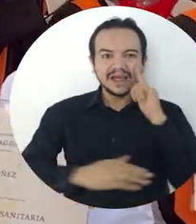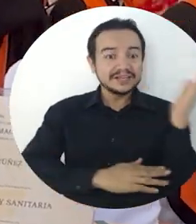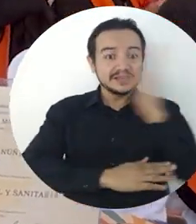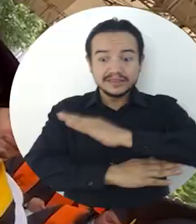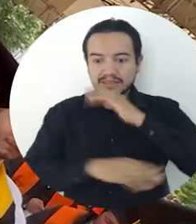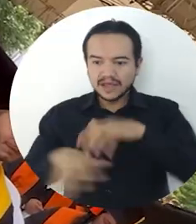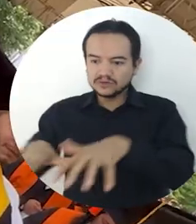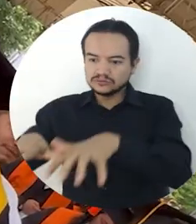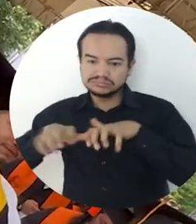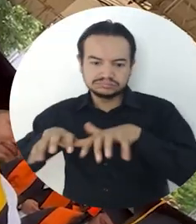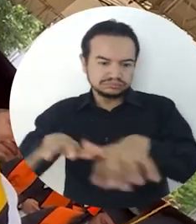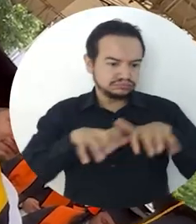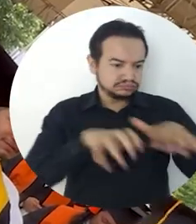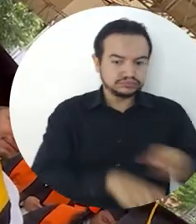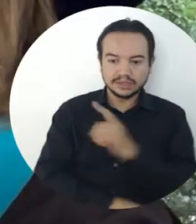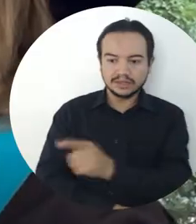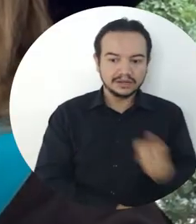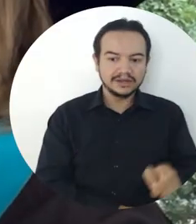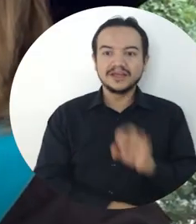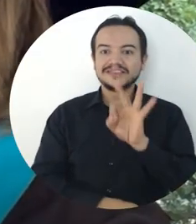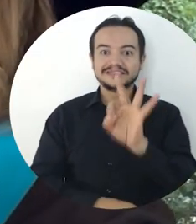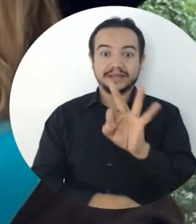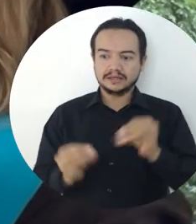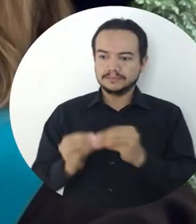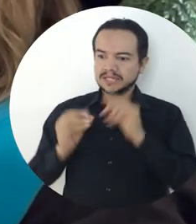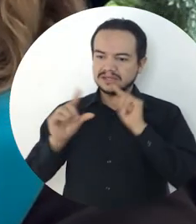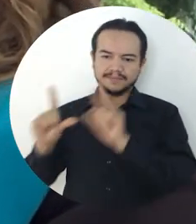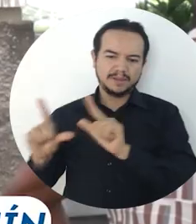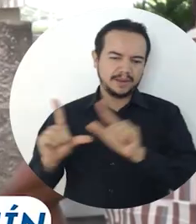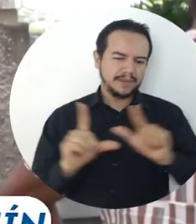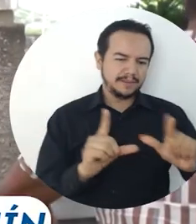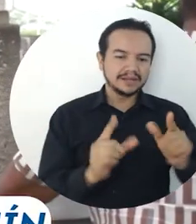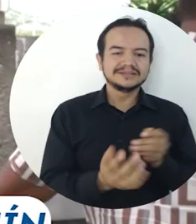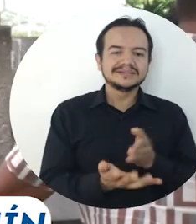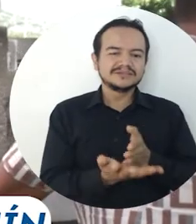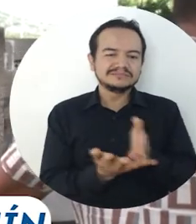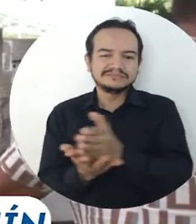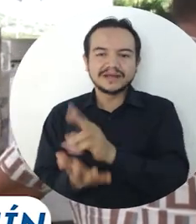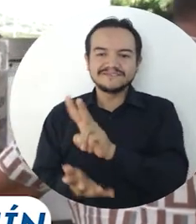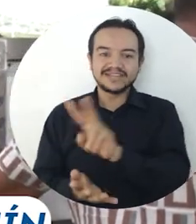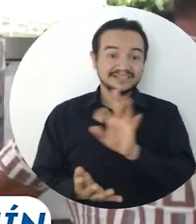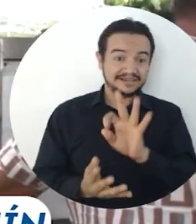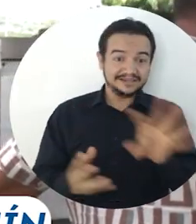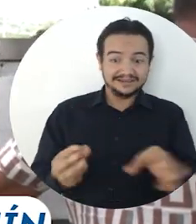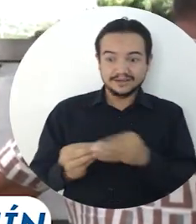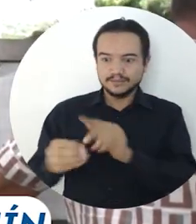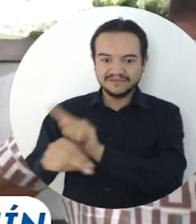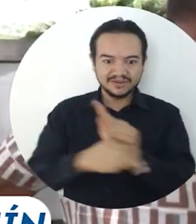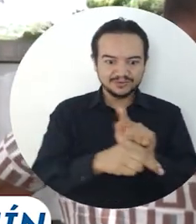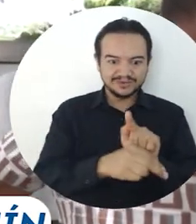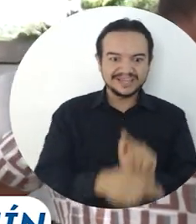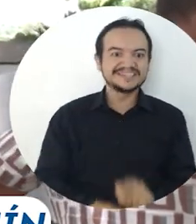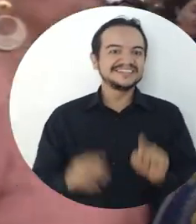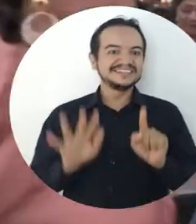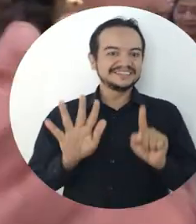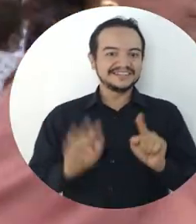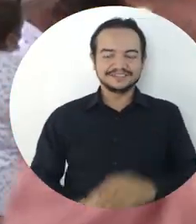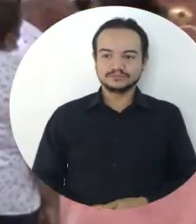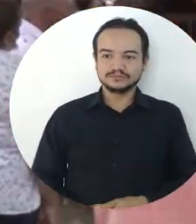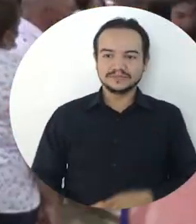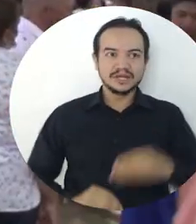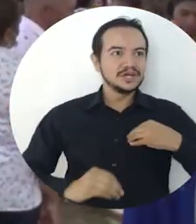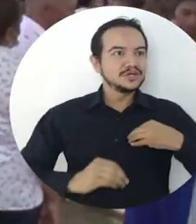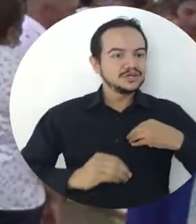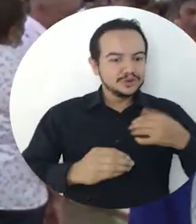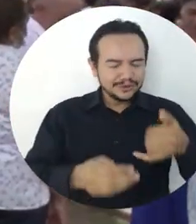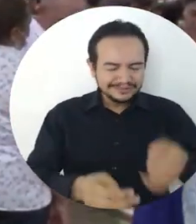entregaron diplomas de 23 programas de seis facultades una gran alegría el primer ingeniero de la familia un